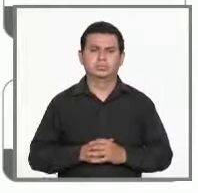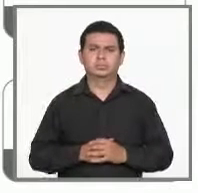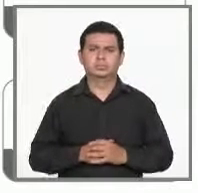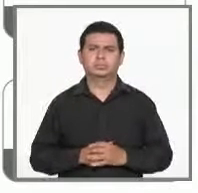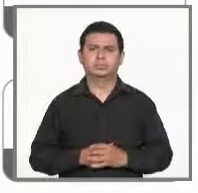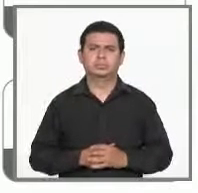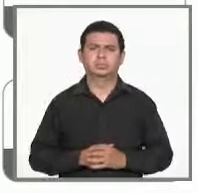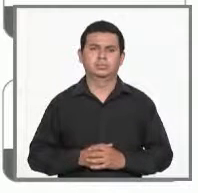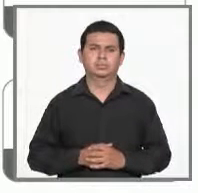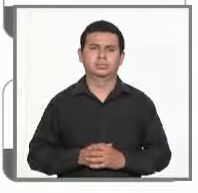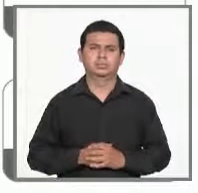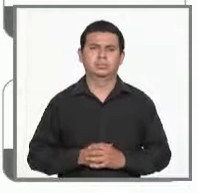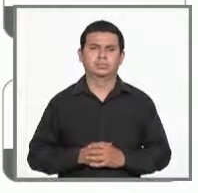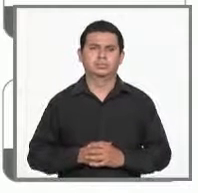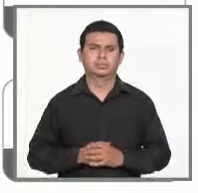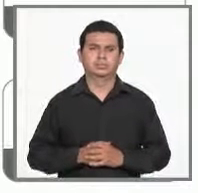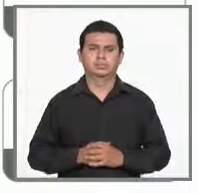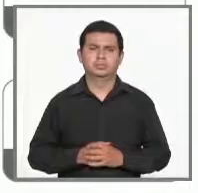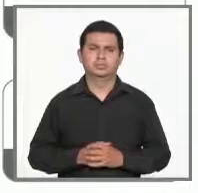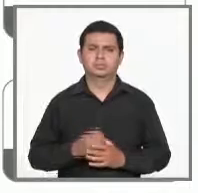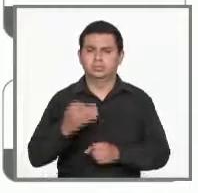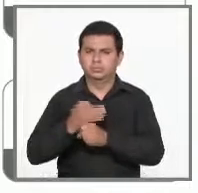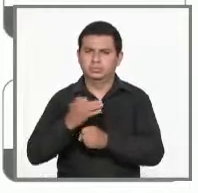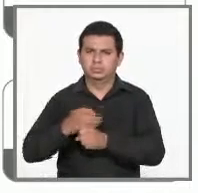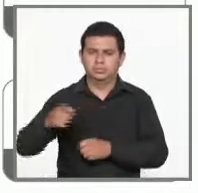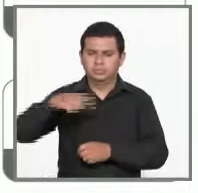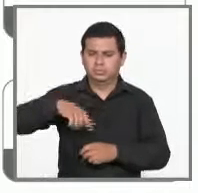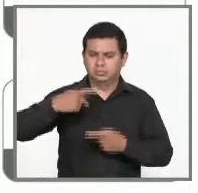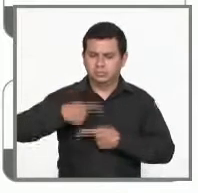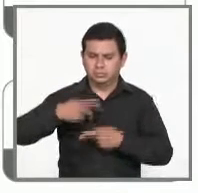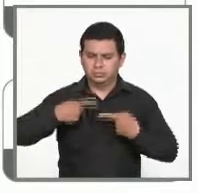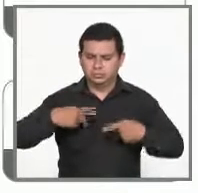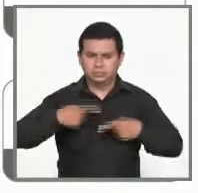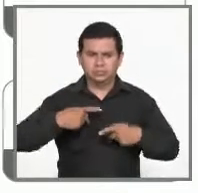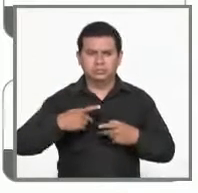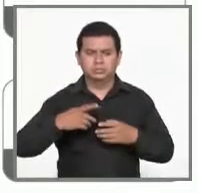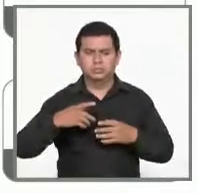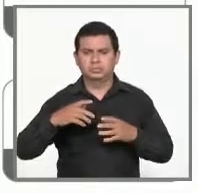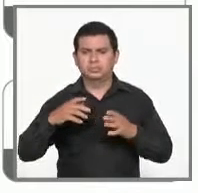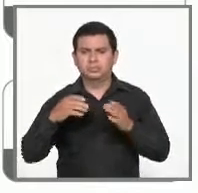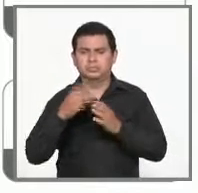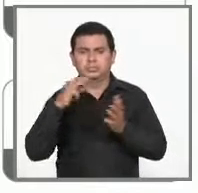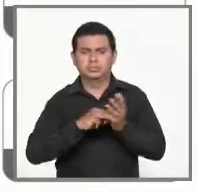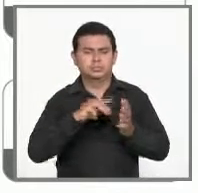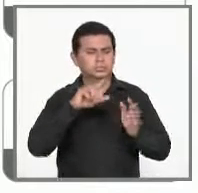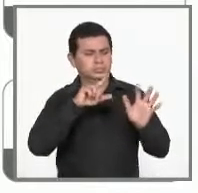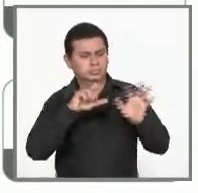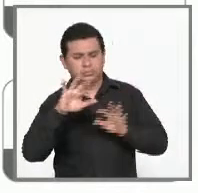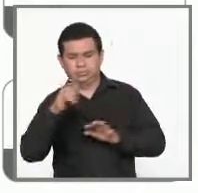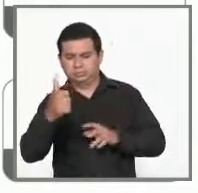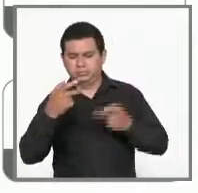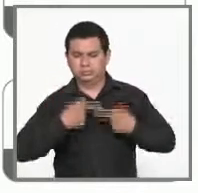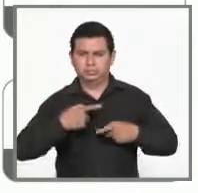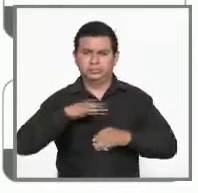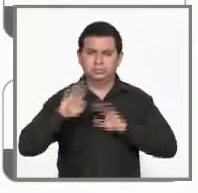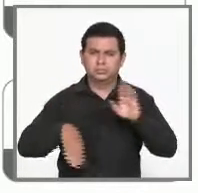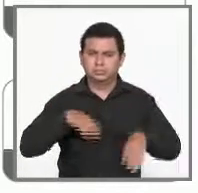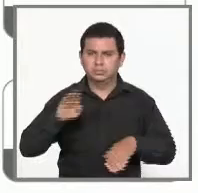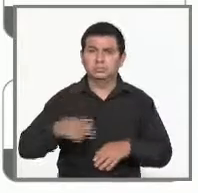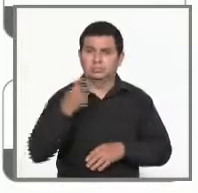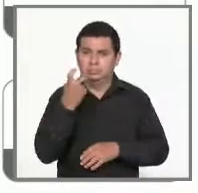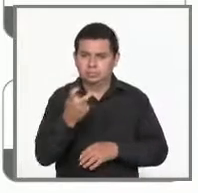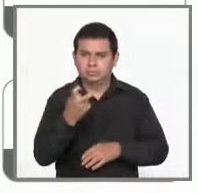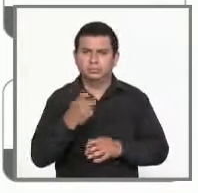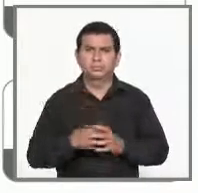desafortunadamente al momento seguimos reportando sumatoria mente tres mil 756 defunciones de los cuales